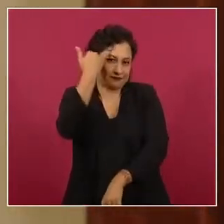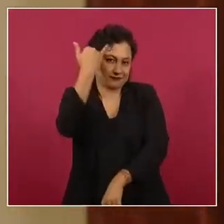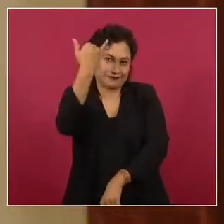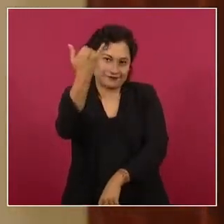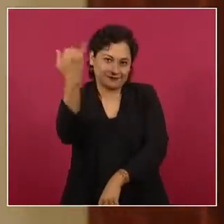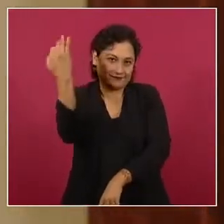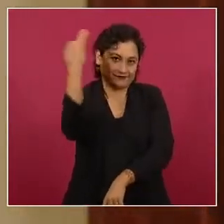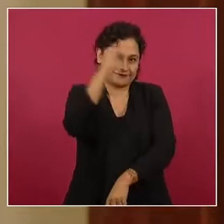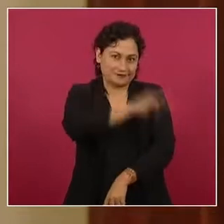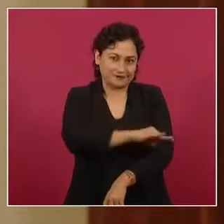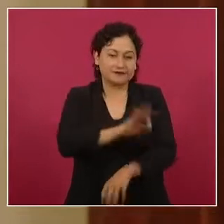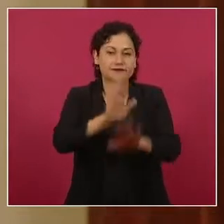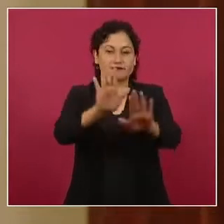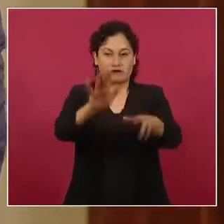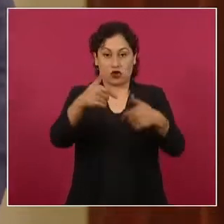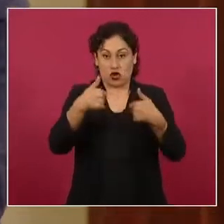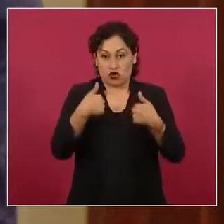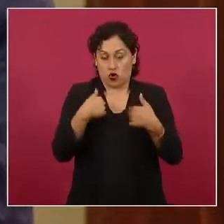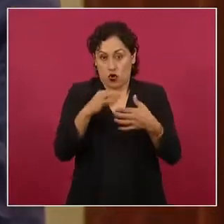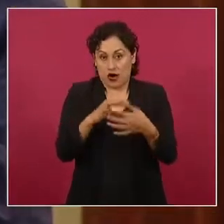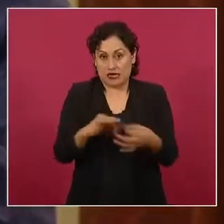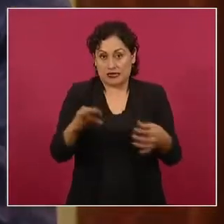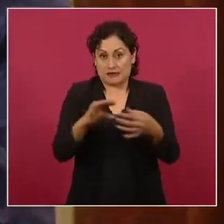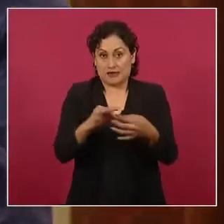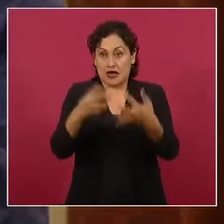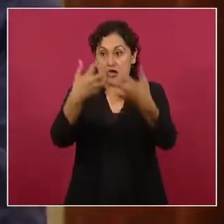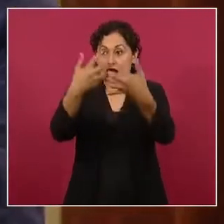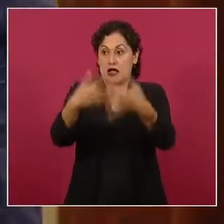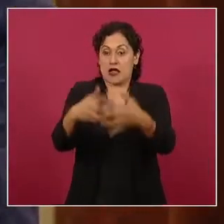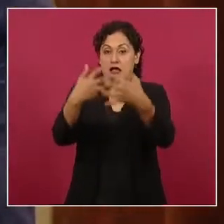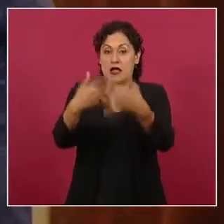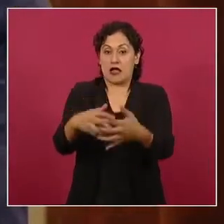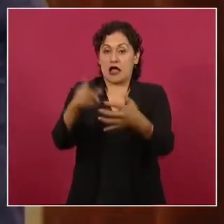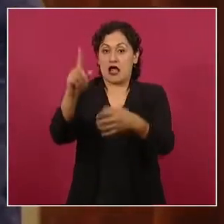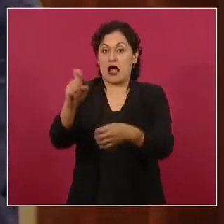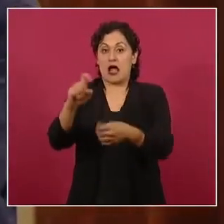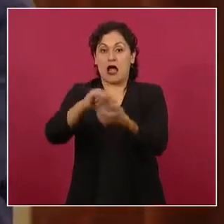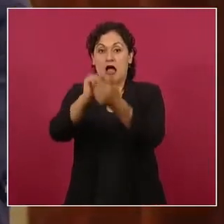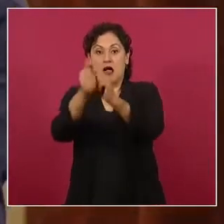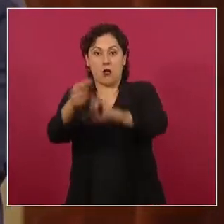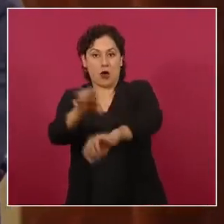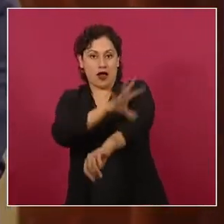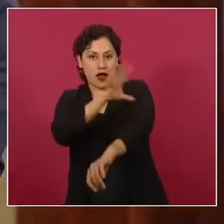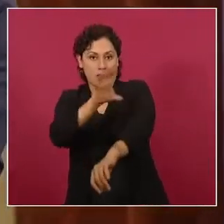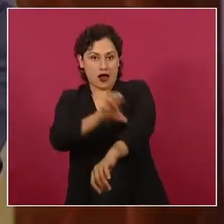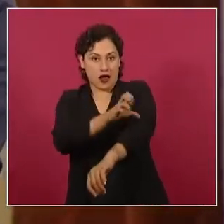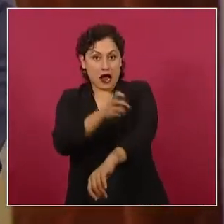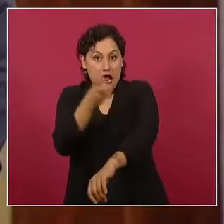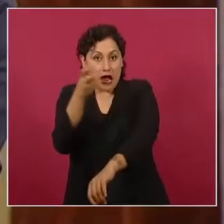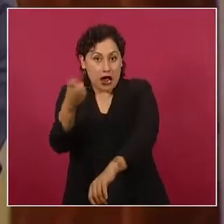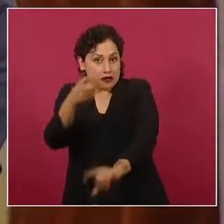de las hidroeléctricas, es impulsar más energías limpias.